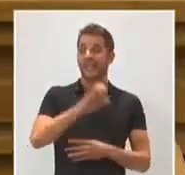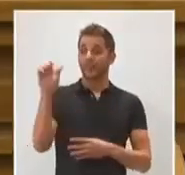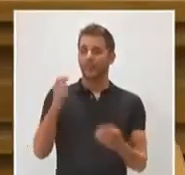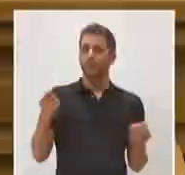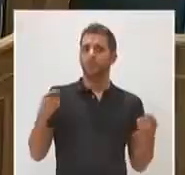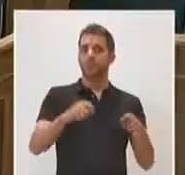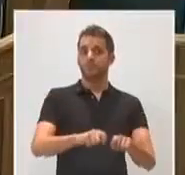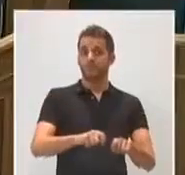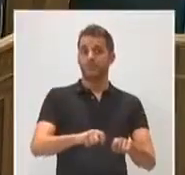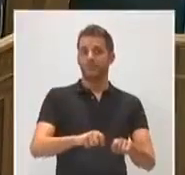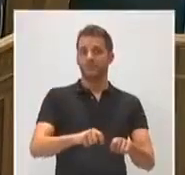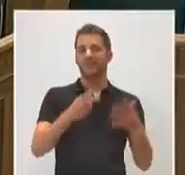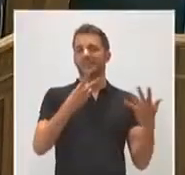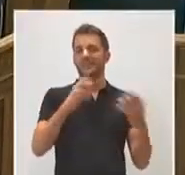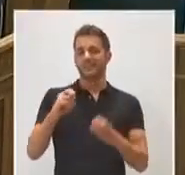70 escuelas